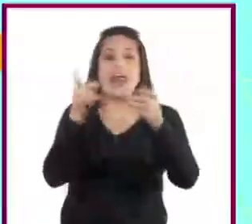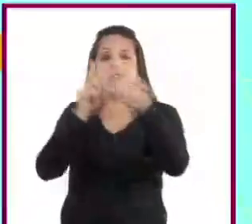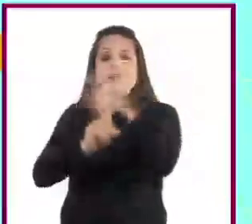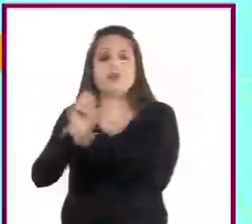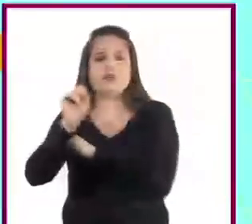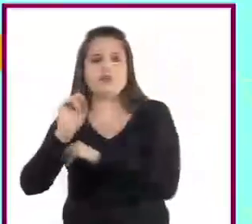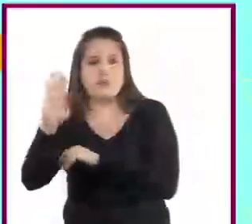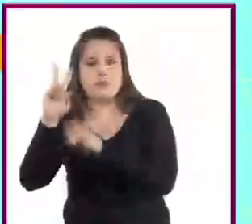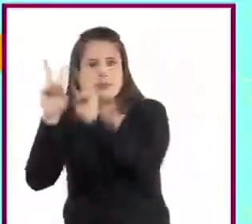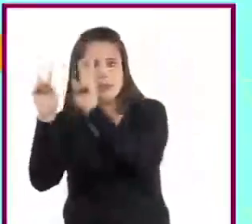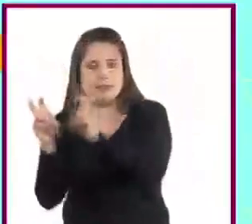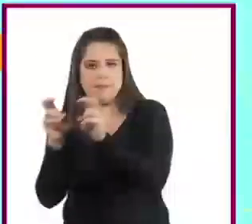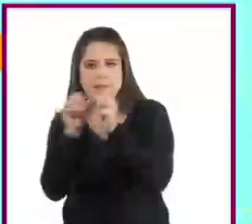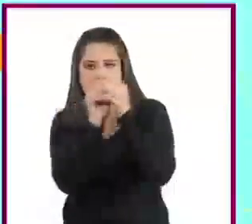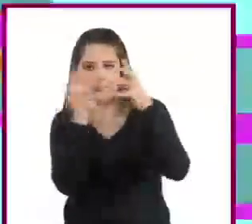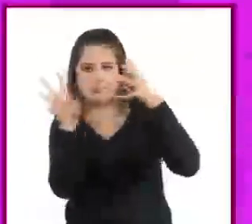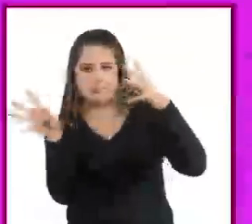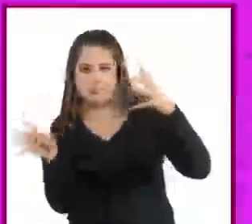temas.